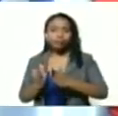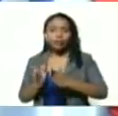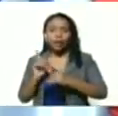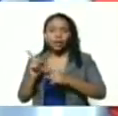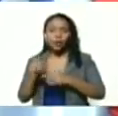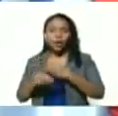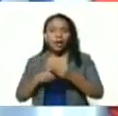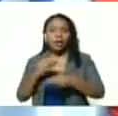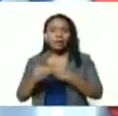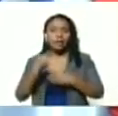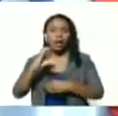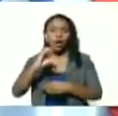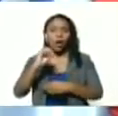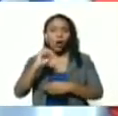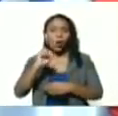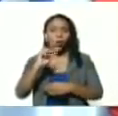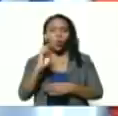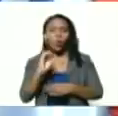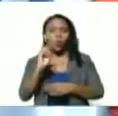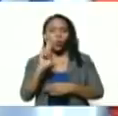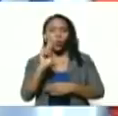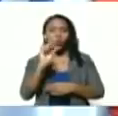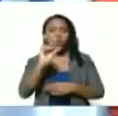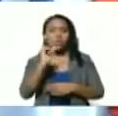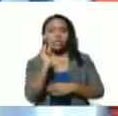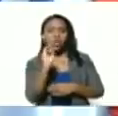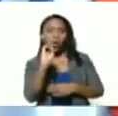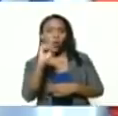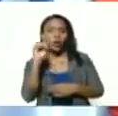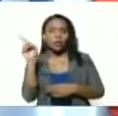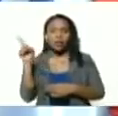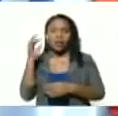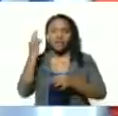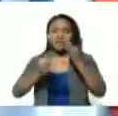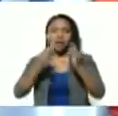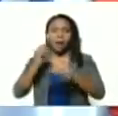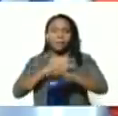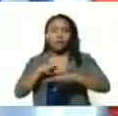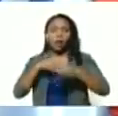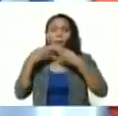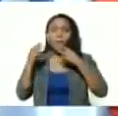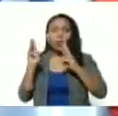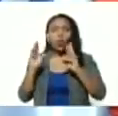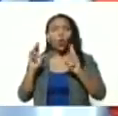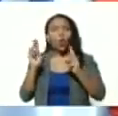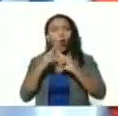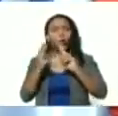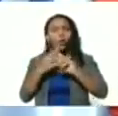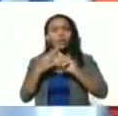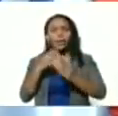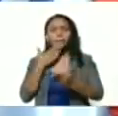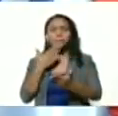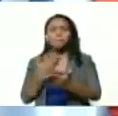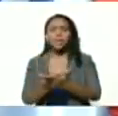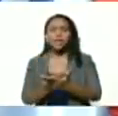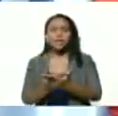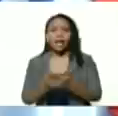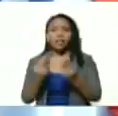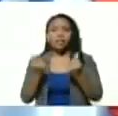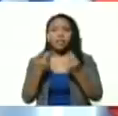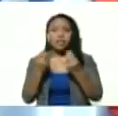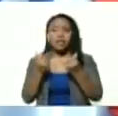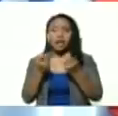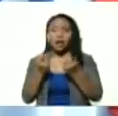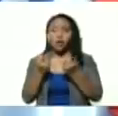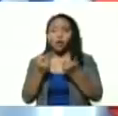Concusión. El fiscal del Ministerio Público, en una investigación penal que conoce, le pide dinero al